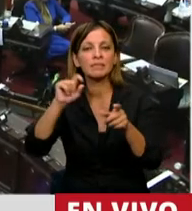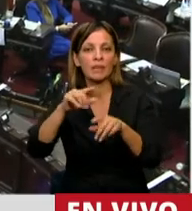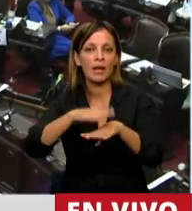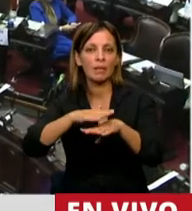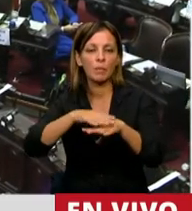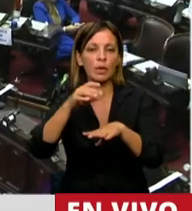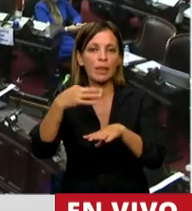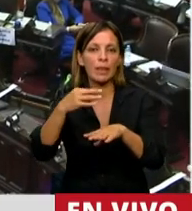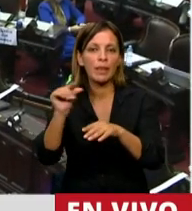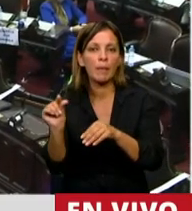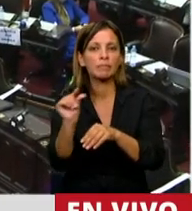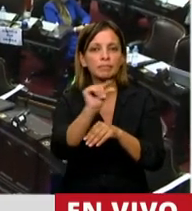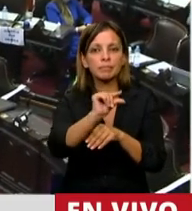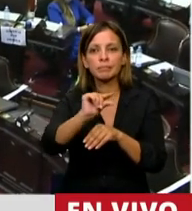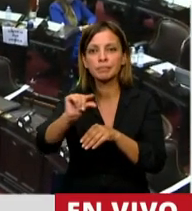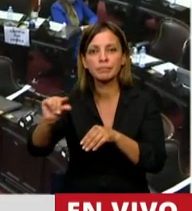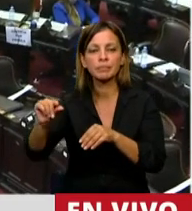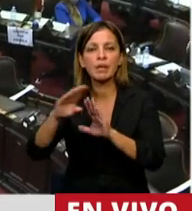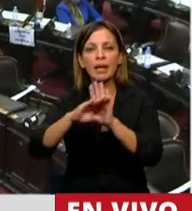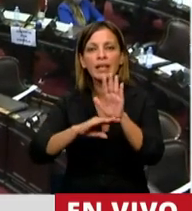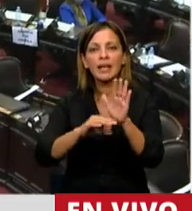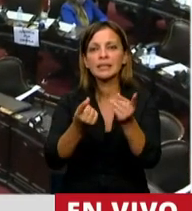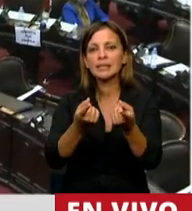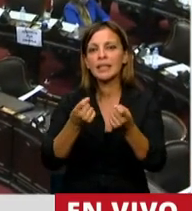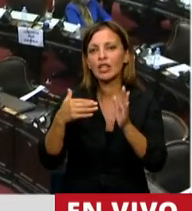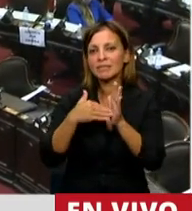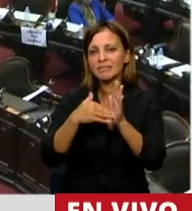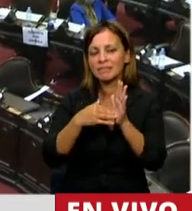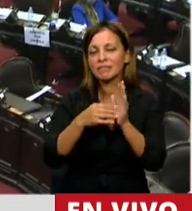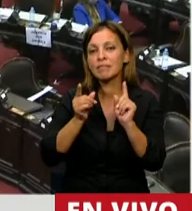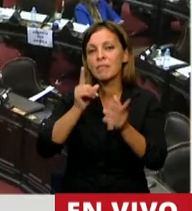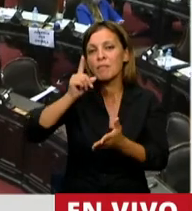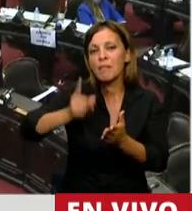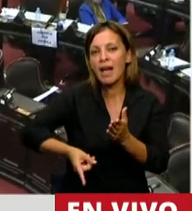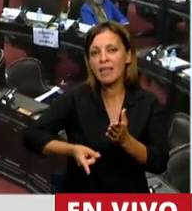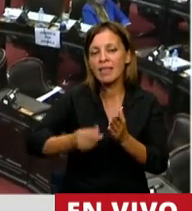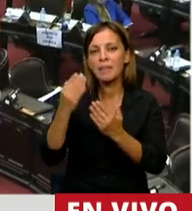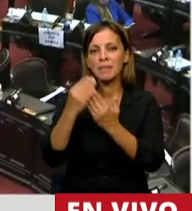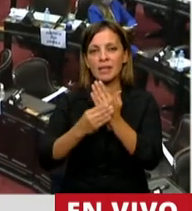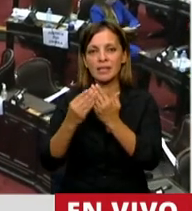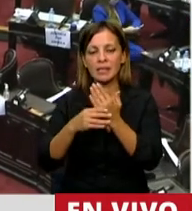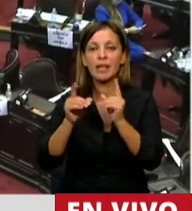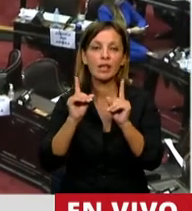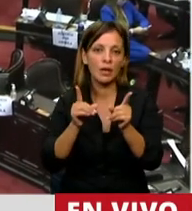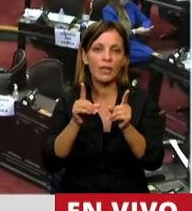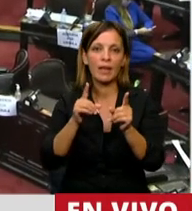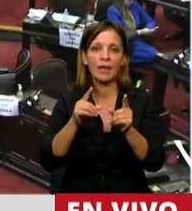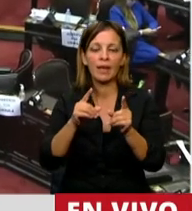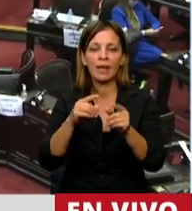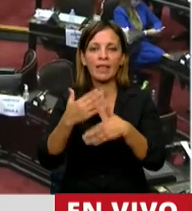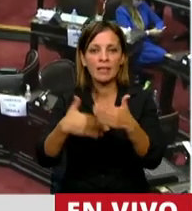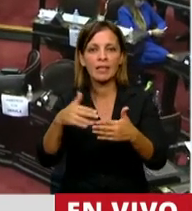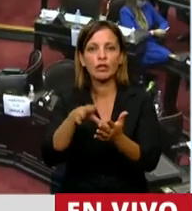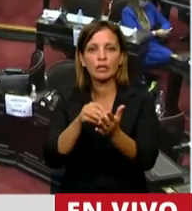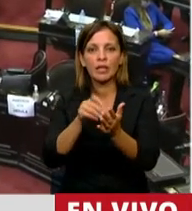acreditarán y cumplimentarán los requisitos que va a disponer o que dispondrá el Ministerio de Desarrollo